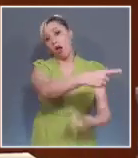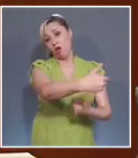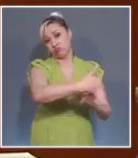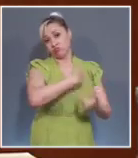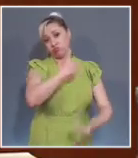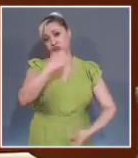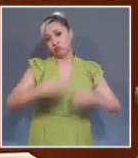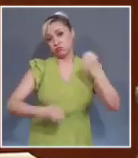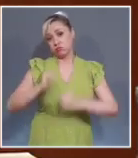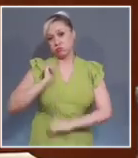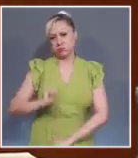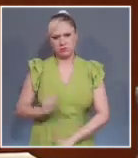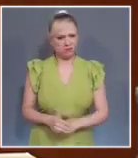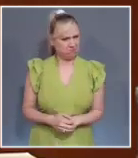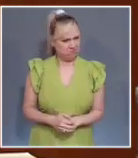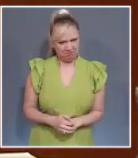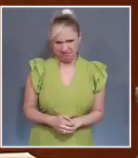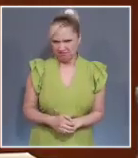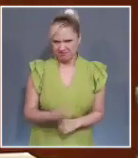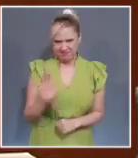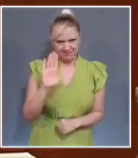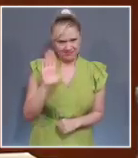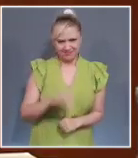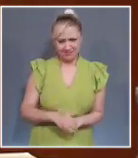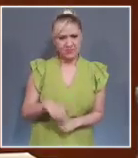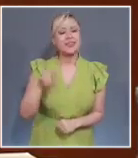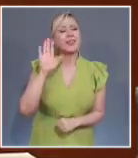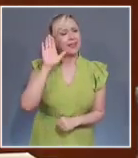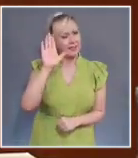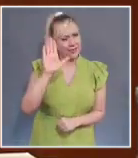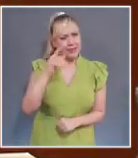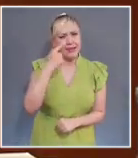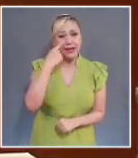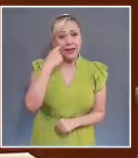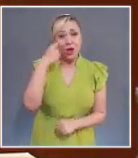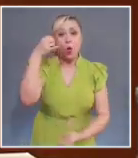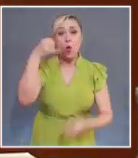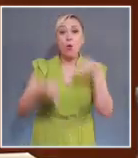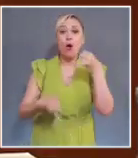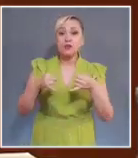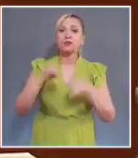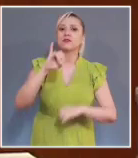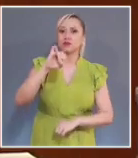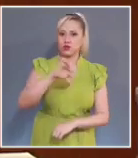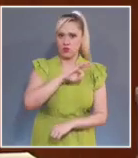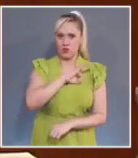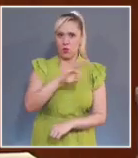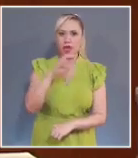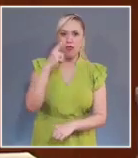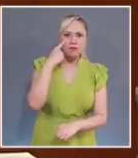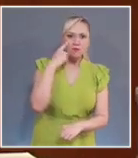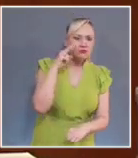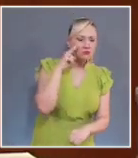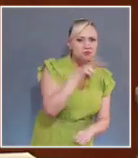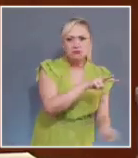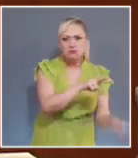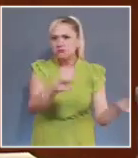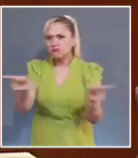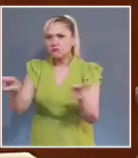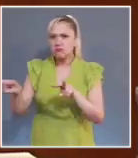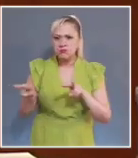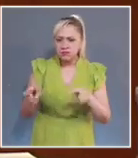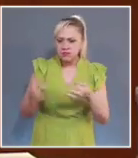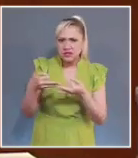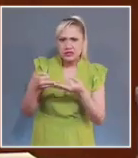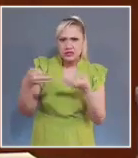juzgador tiene derecho a entrometerse en todos y cada uno de esos terrenos cuando El Ejecutivo y el legislador no cumplen con lo que se